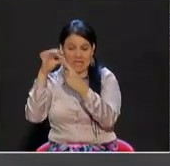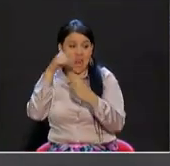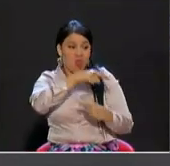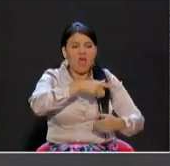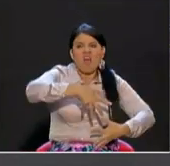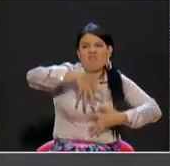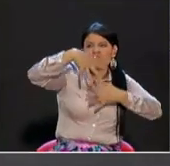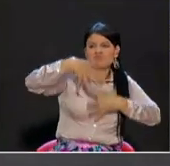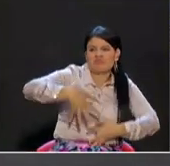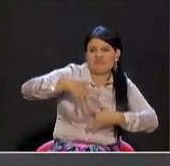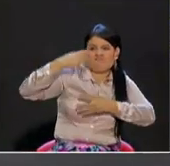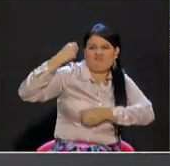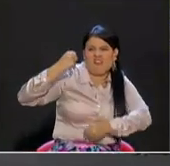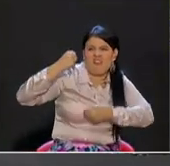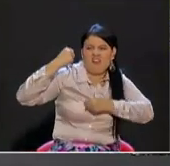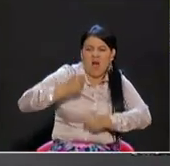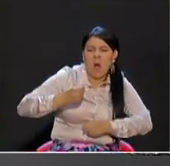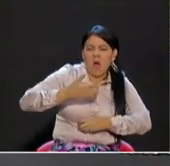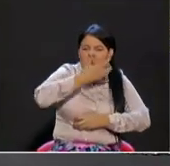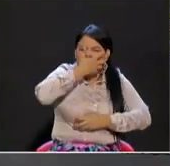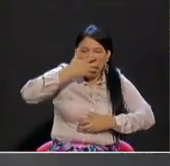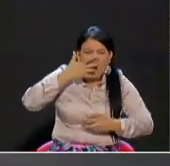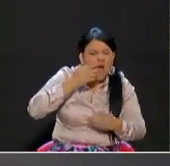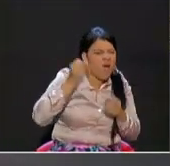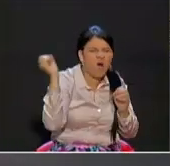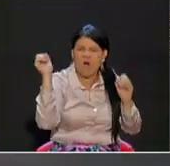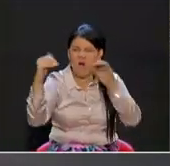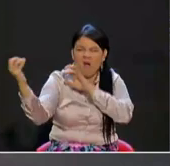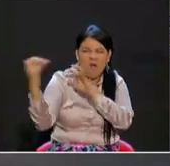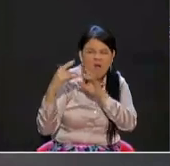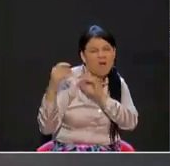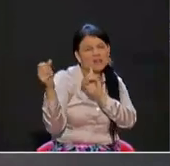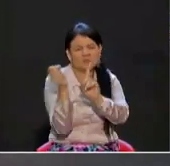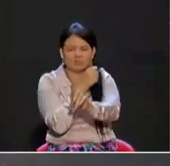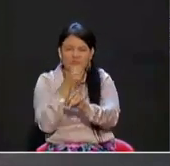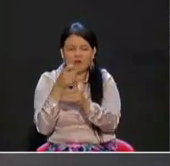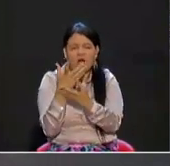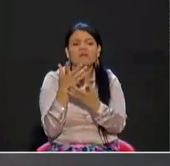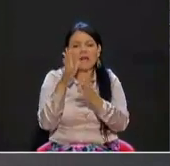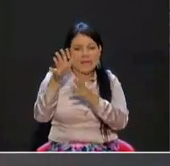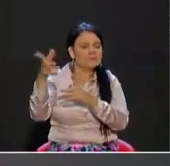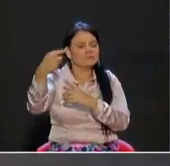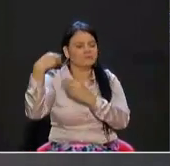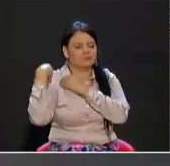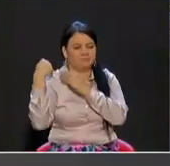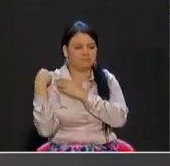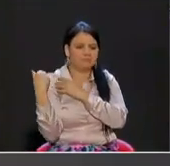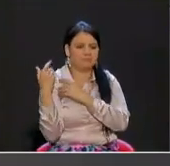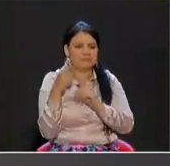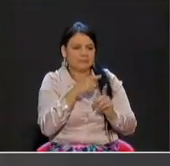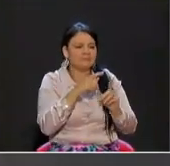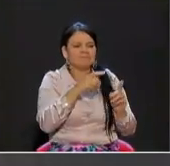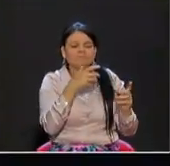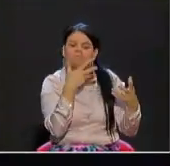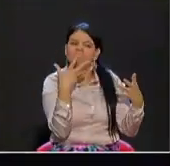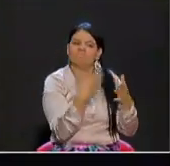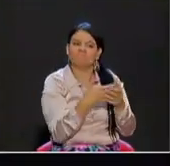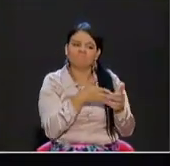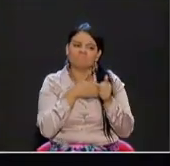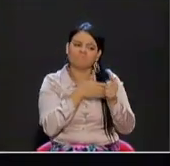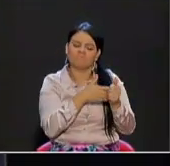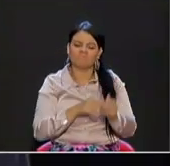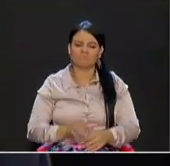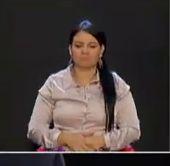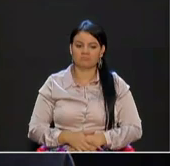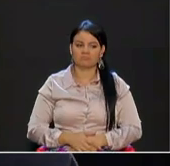estudiantes que están reclamando revisar la manera como ha venido operando en los últimos años el es mal la universidad de antioquia tiene